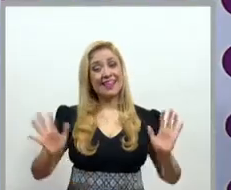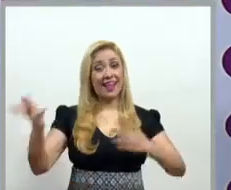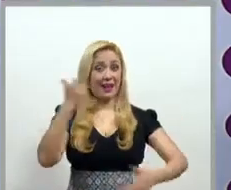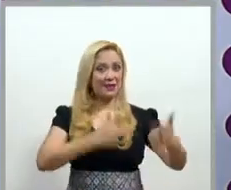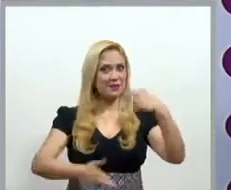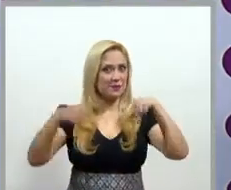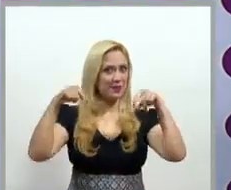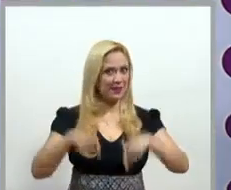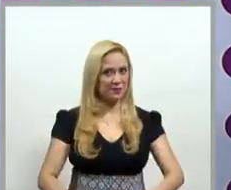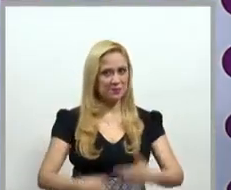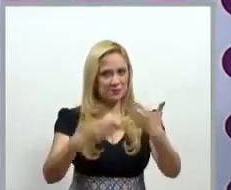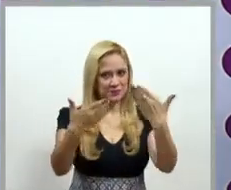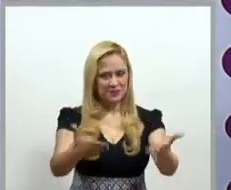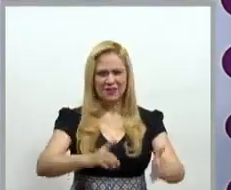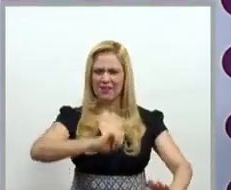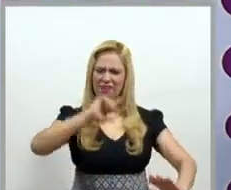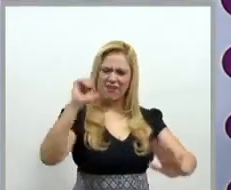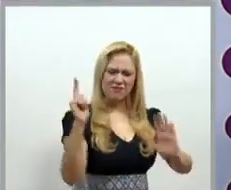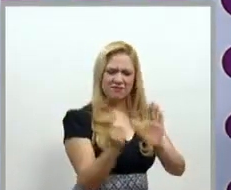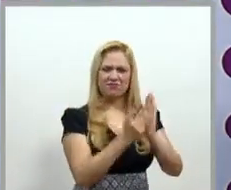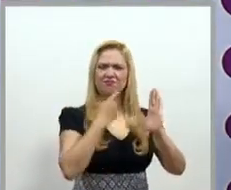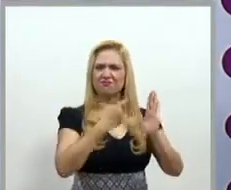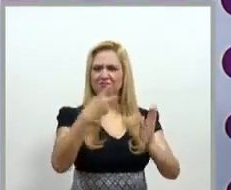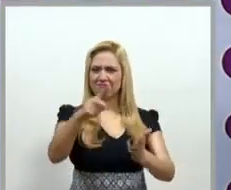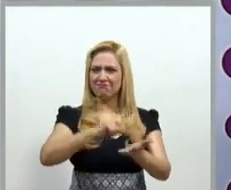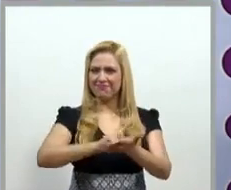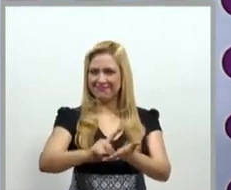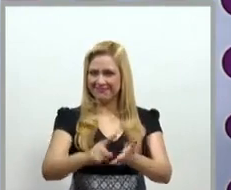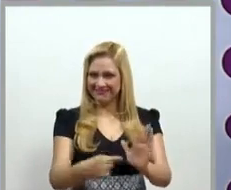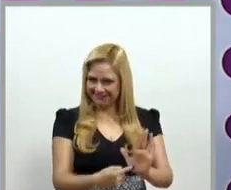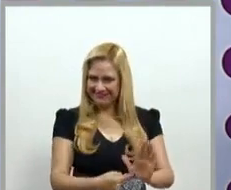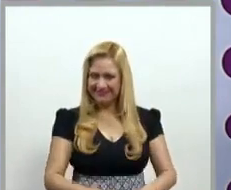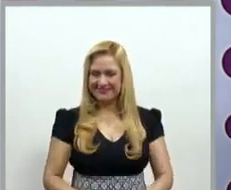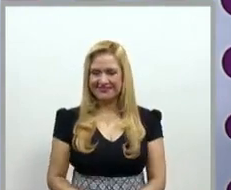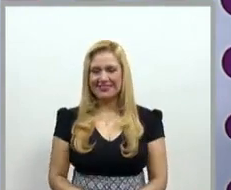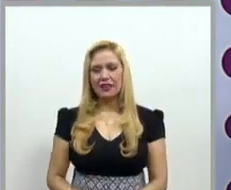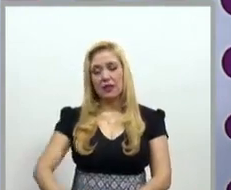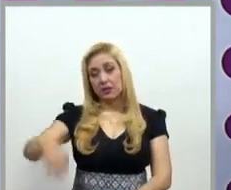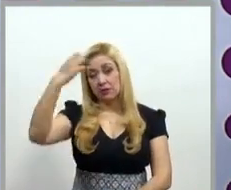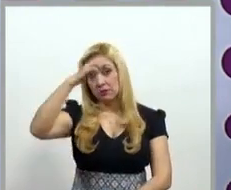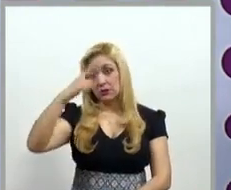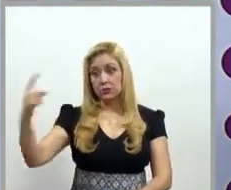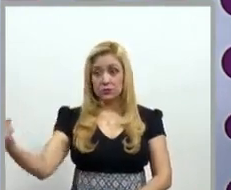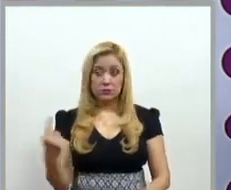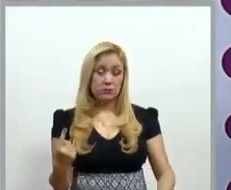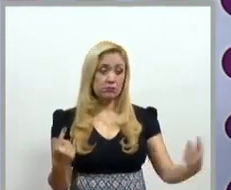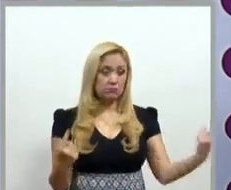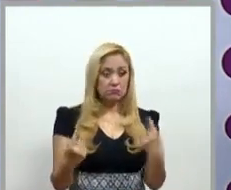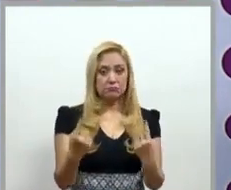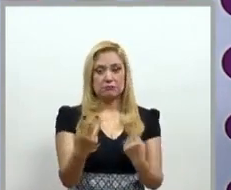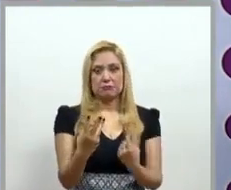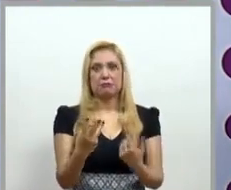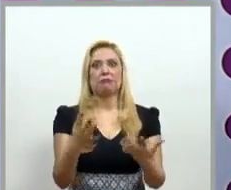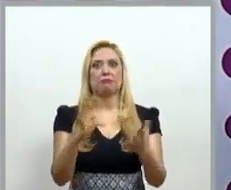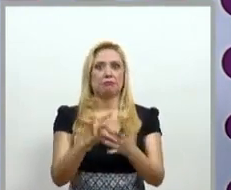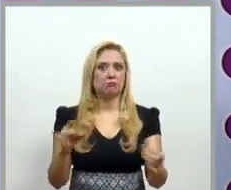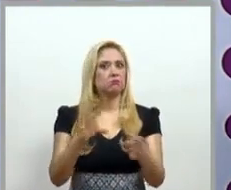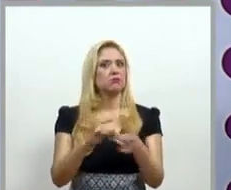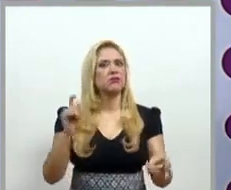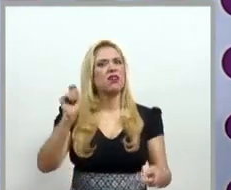Ya estamos de regreso en su programa Tus Derechos. Estamos platicando con una experta y dos expertos sobre el derecho al medio ambiente, el constitucionalismo